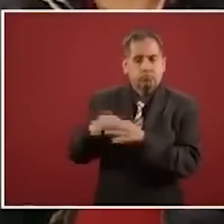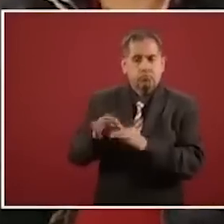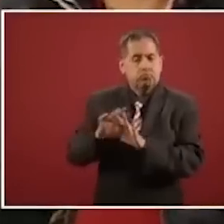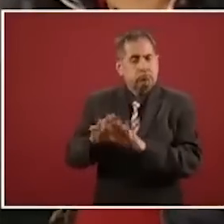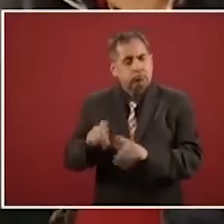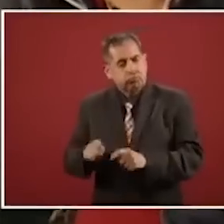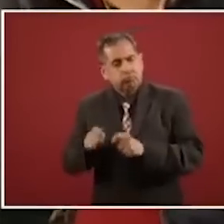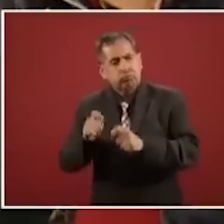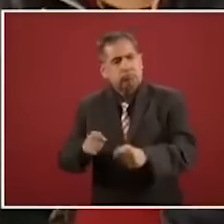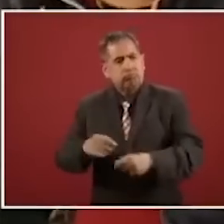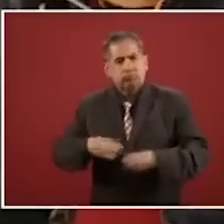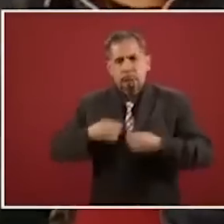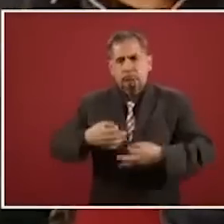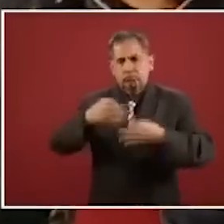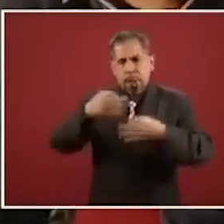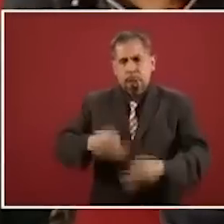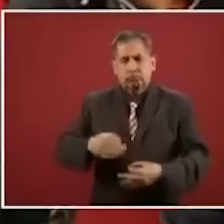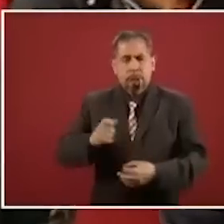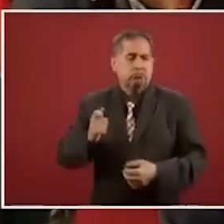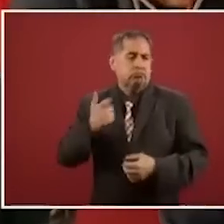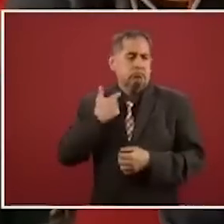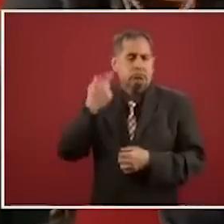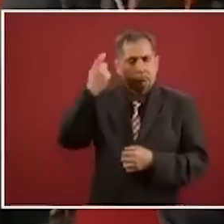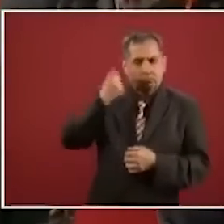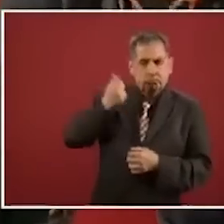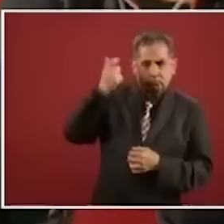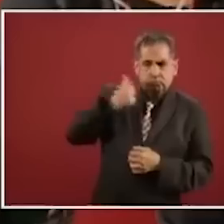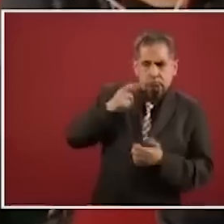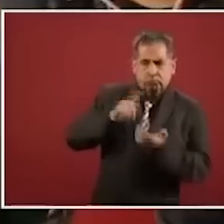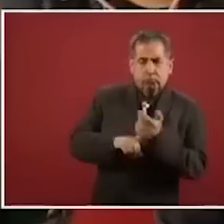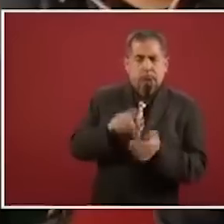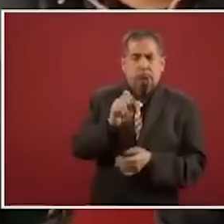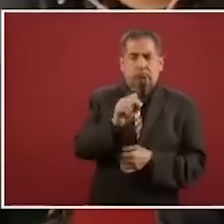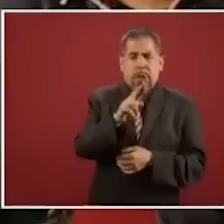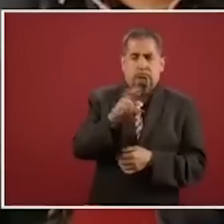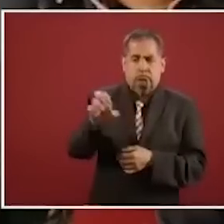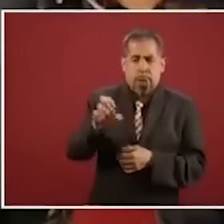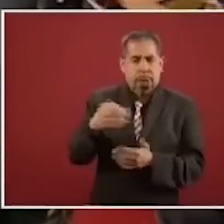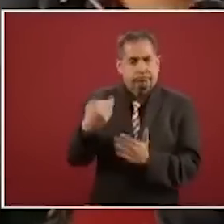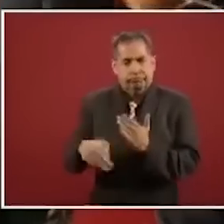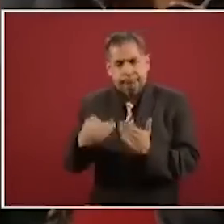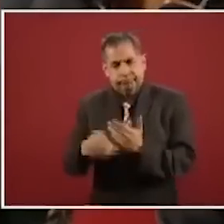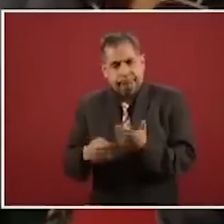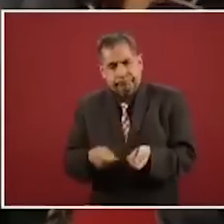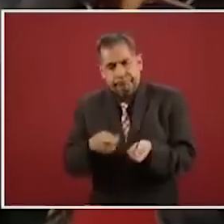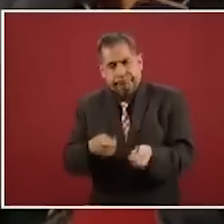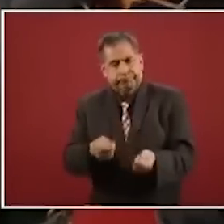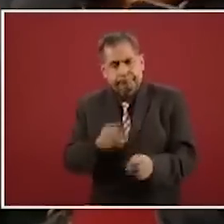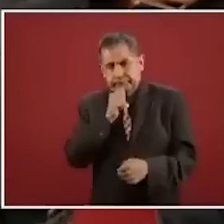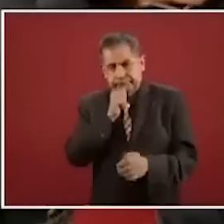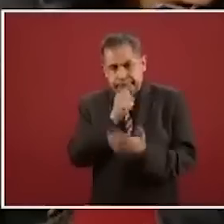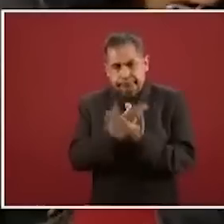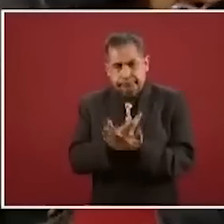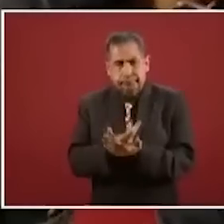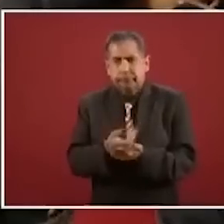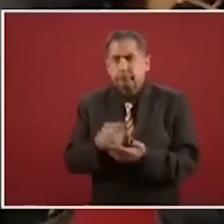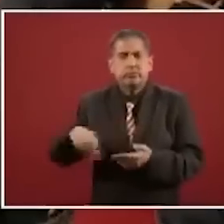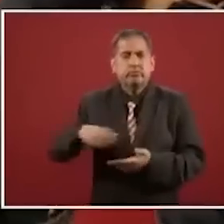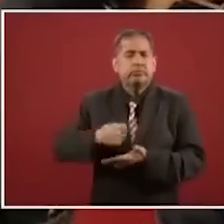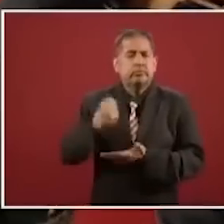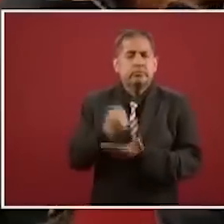vida digna a los jubilados del servicio, una tarea pendiente que